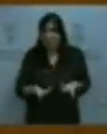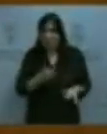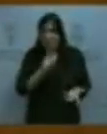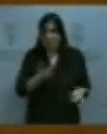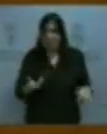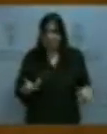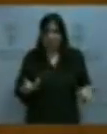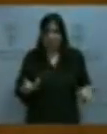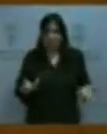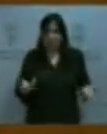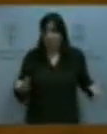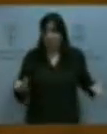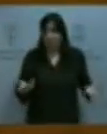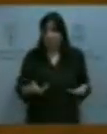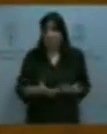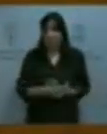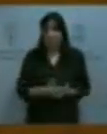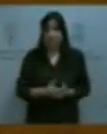Por tanto,